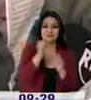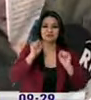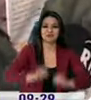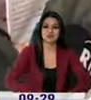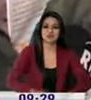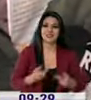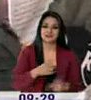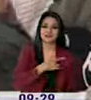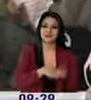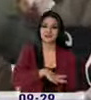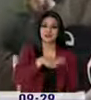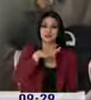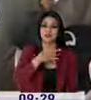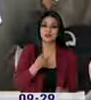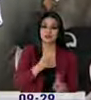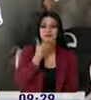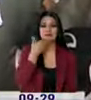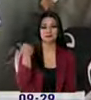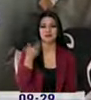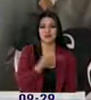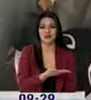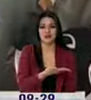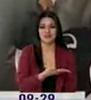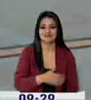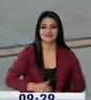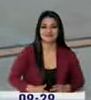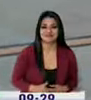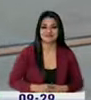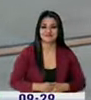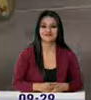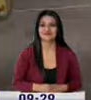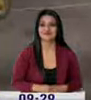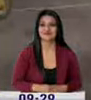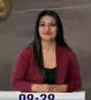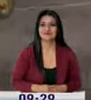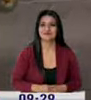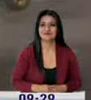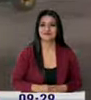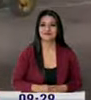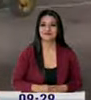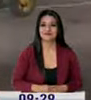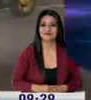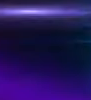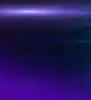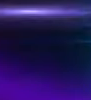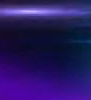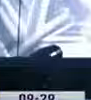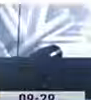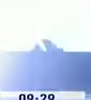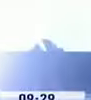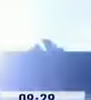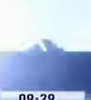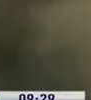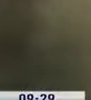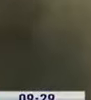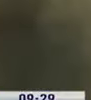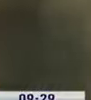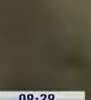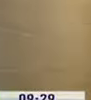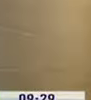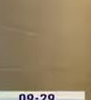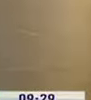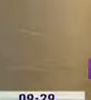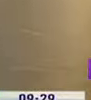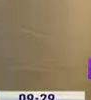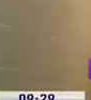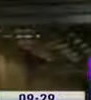y nos van a hacer quedar bien, incluso mejor, hacer mejores las cosas que nosotros. Informó Natalie Guerrero. Y es momento de hacer una pausa,